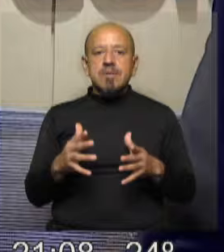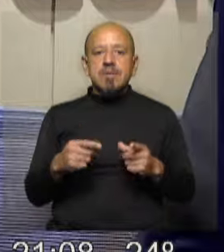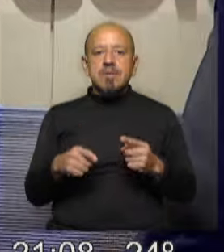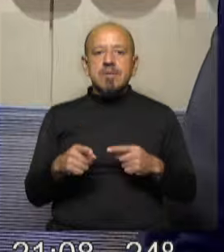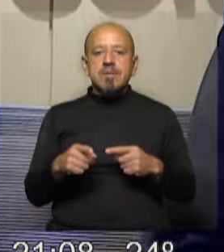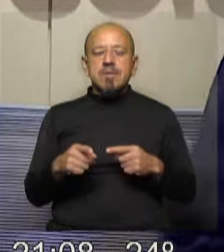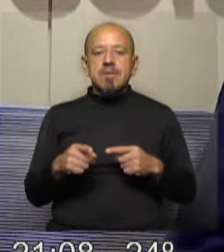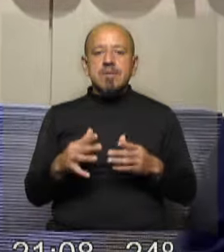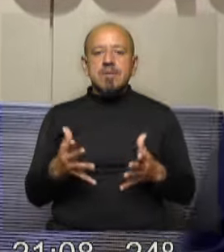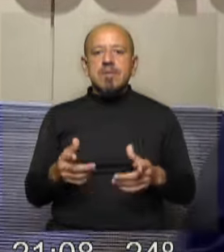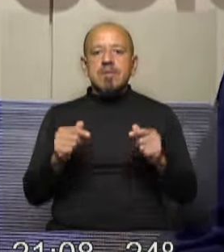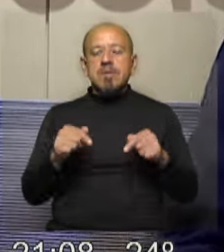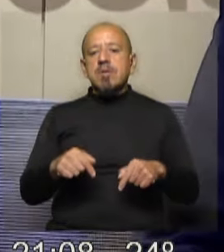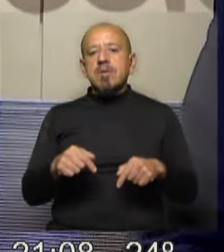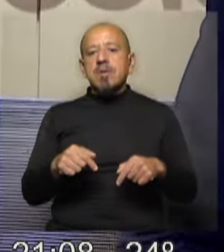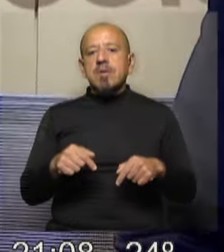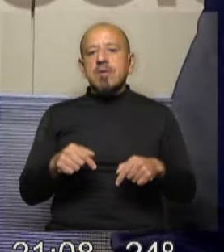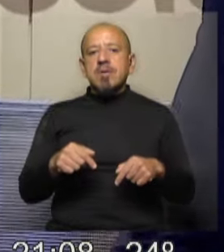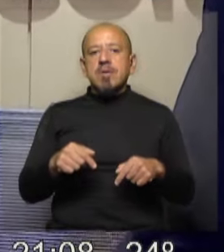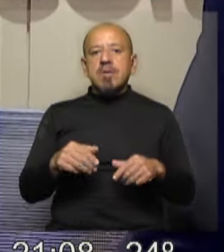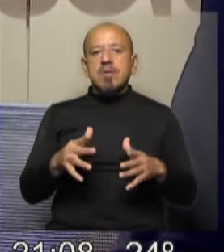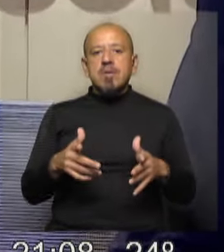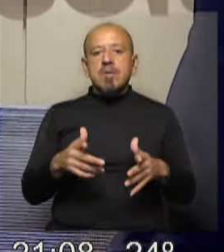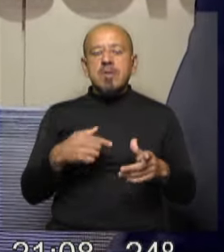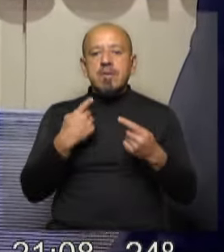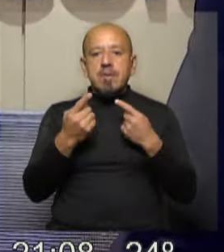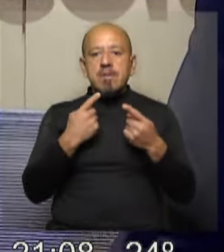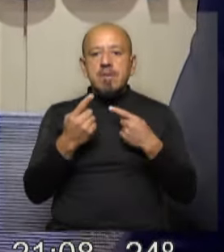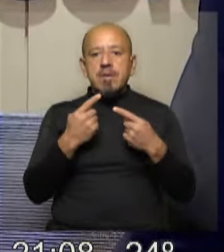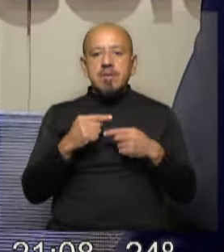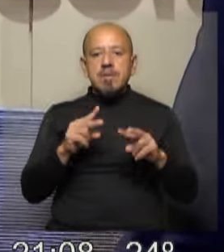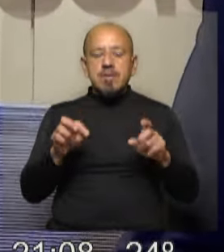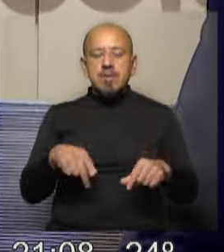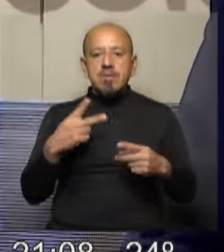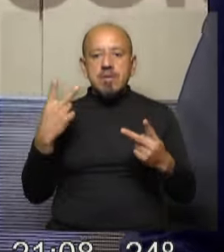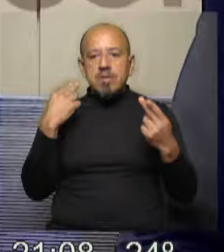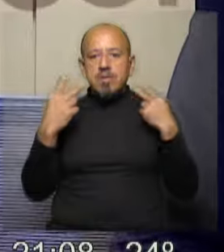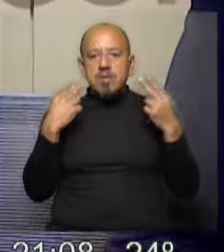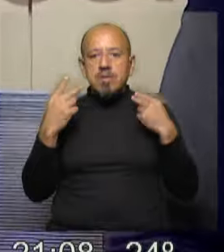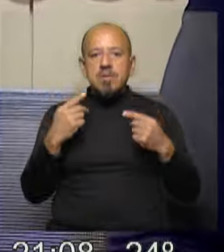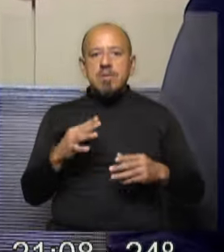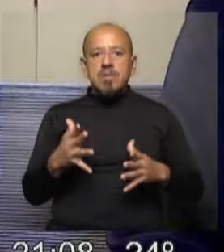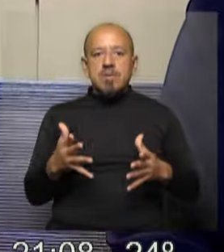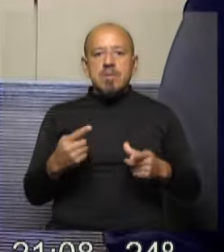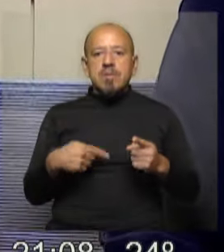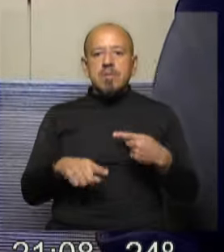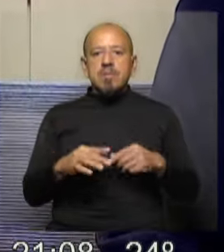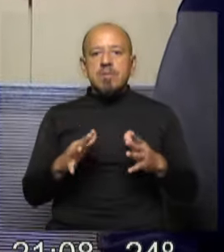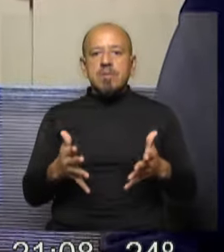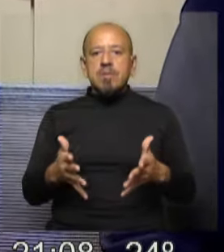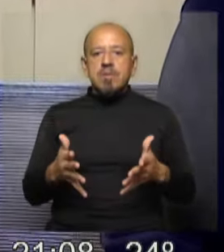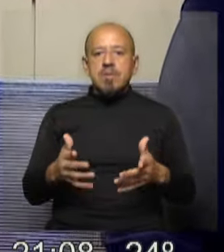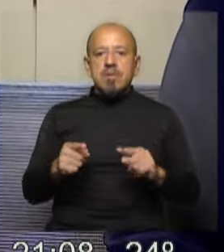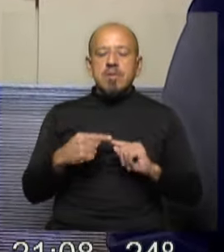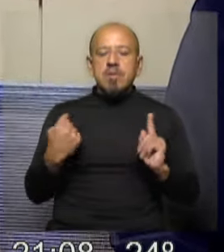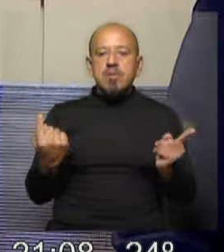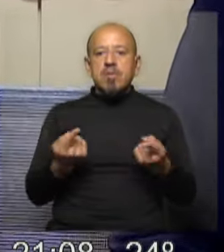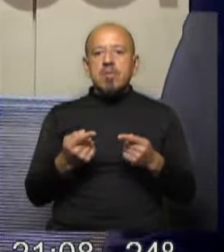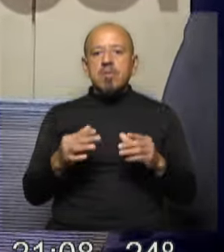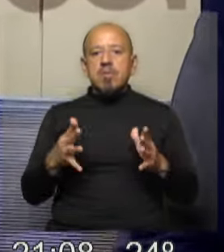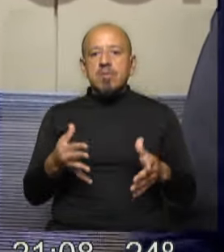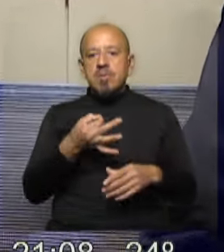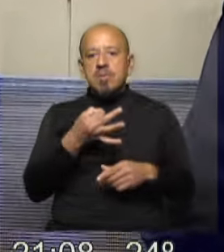¿Cómo andan, compas? Bueno, quiero decirles que estaban hablando del corte de pelo de Noelia, no me voy a quedar afuera. Y para concatenar todo, como hace Pablito,